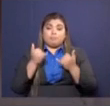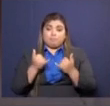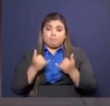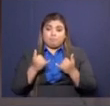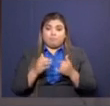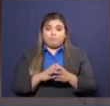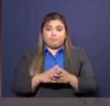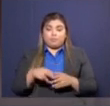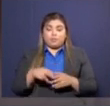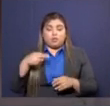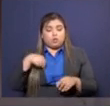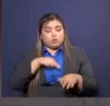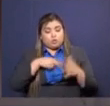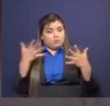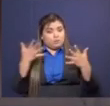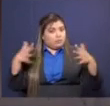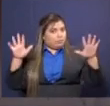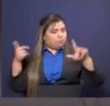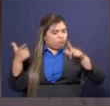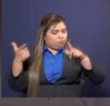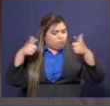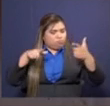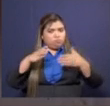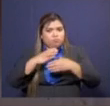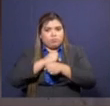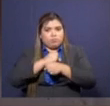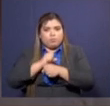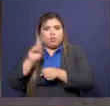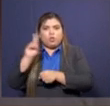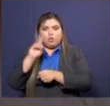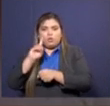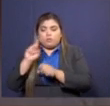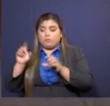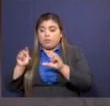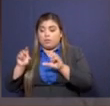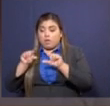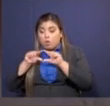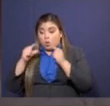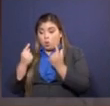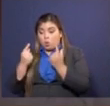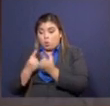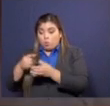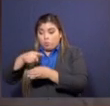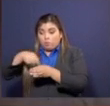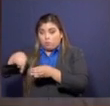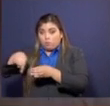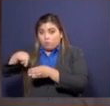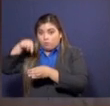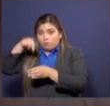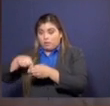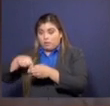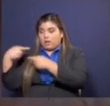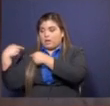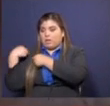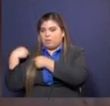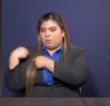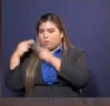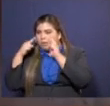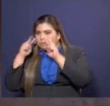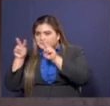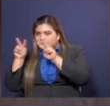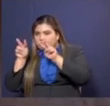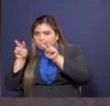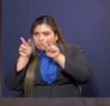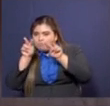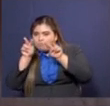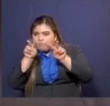hemos creado ya el Observatorio de Contrataciones Públicas, que sirve para establecer